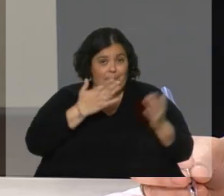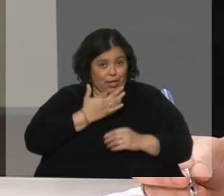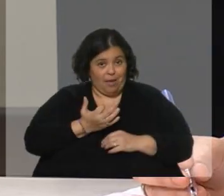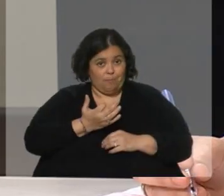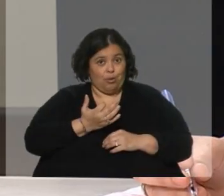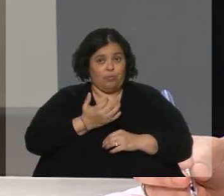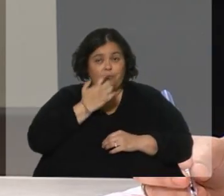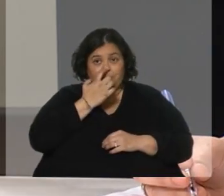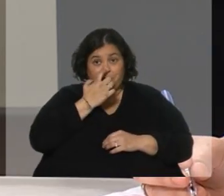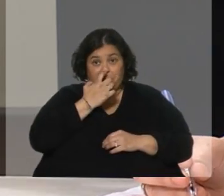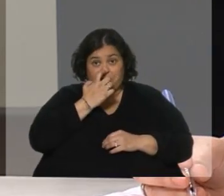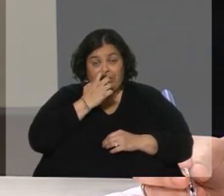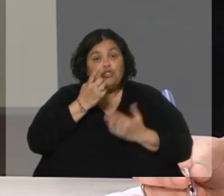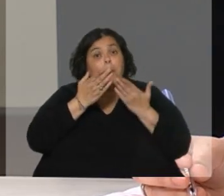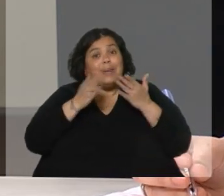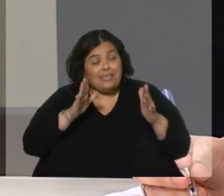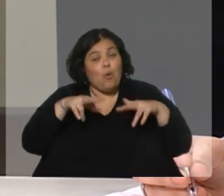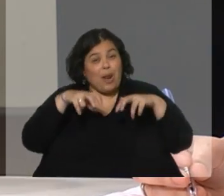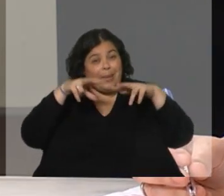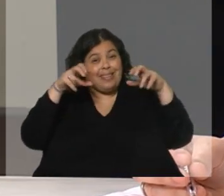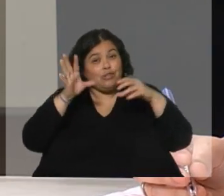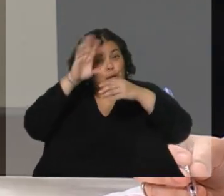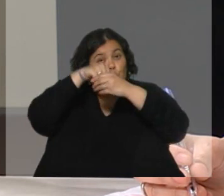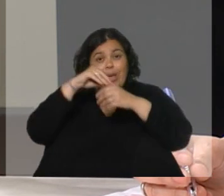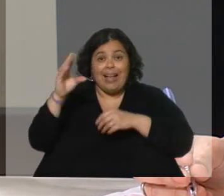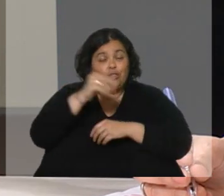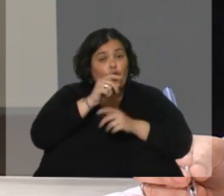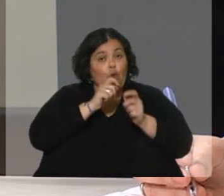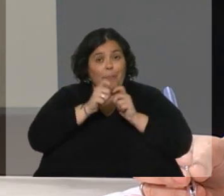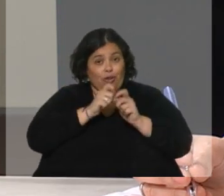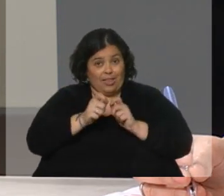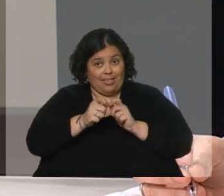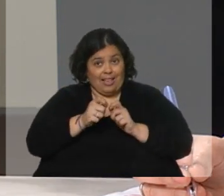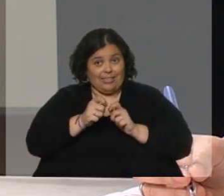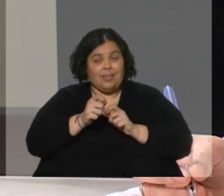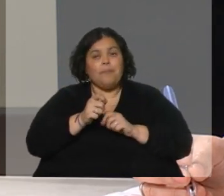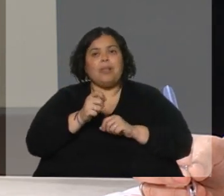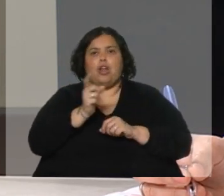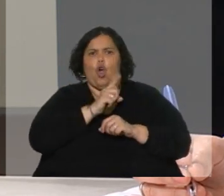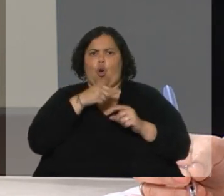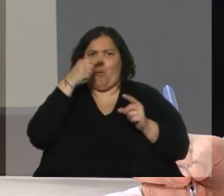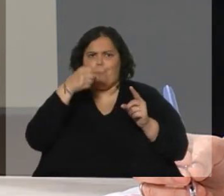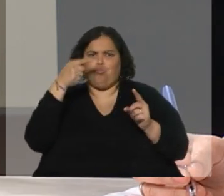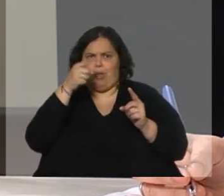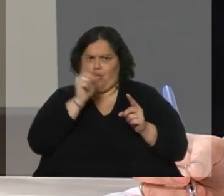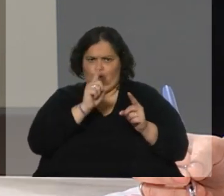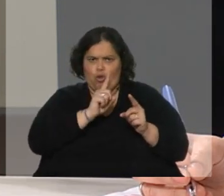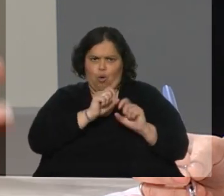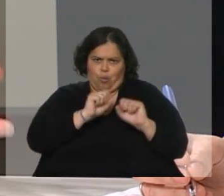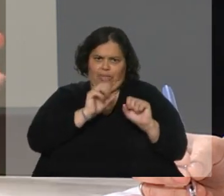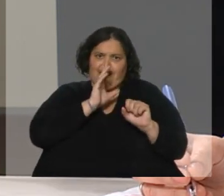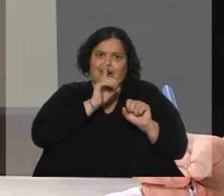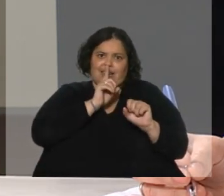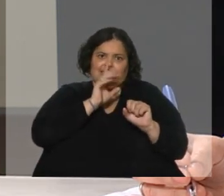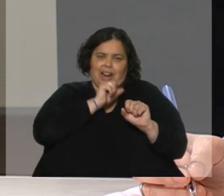en el cual incluí a todos los periodistas pero no no no no en calidad de diputados porque porque tienen derecho a la reserva